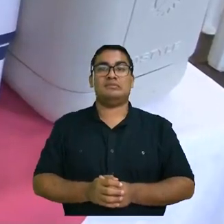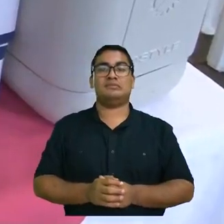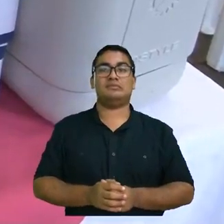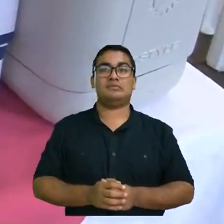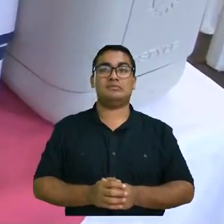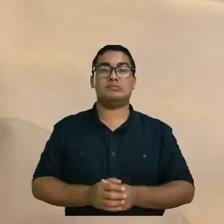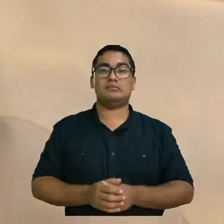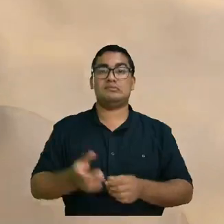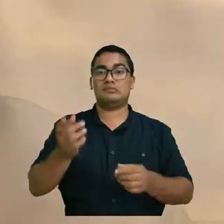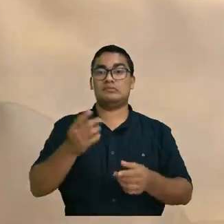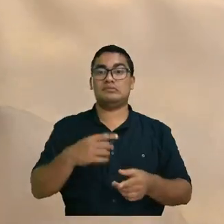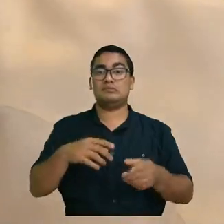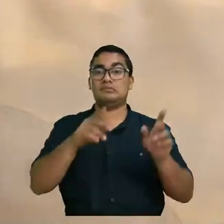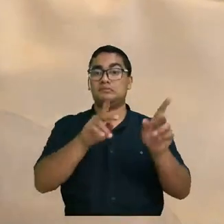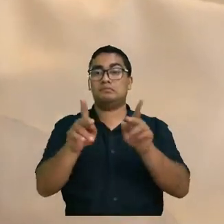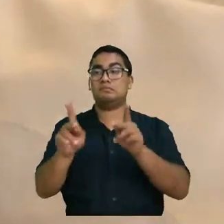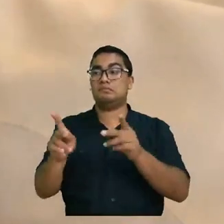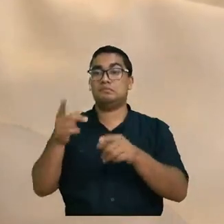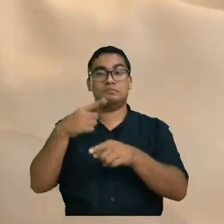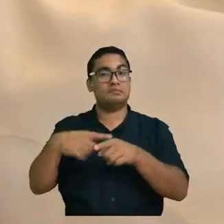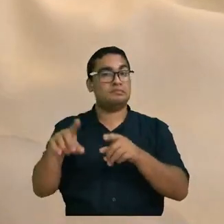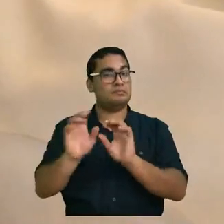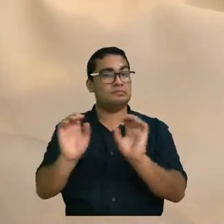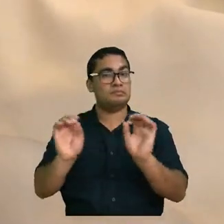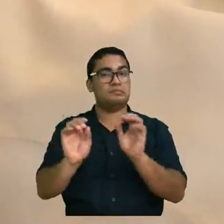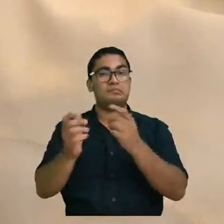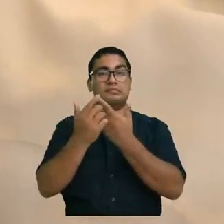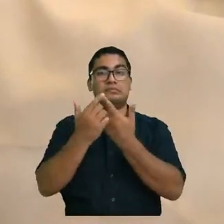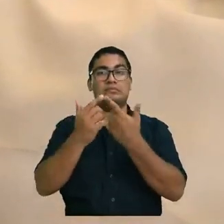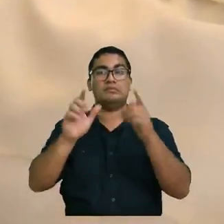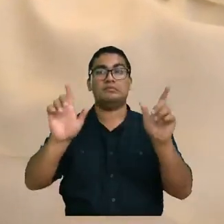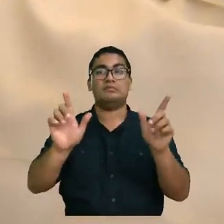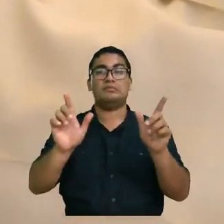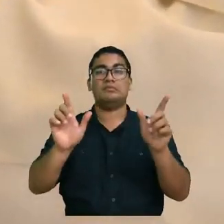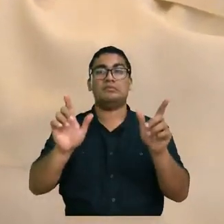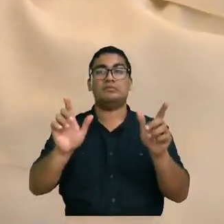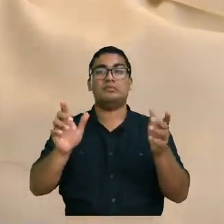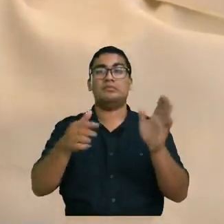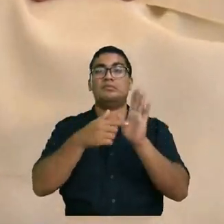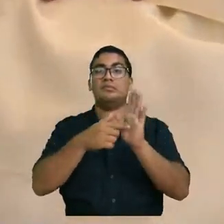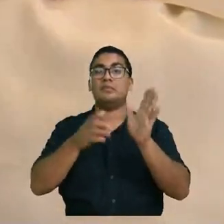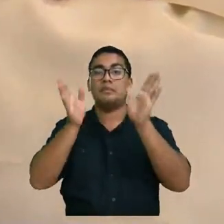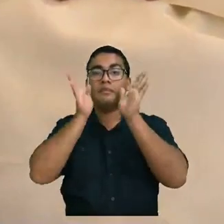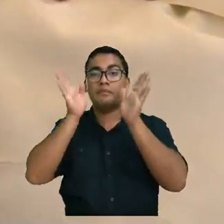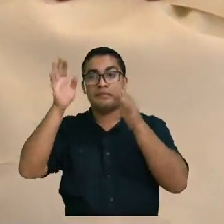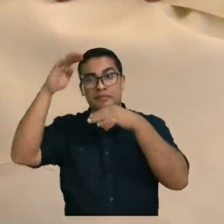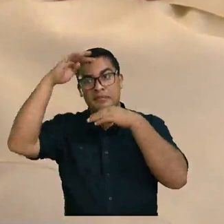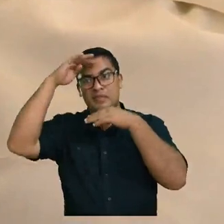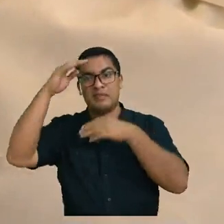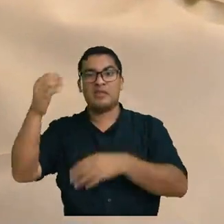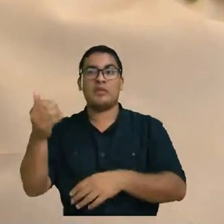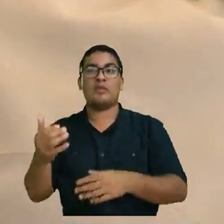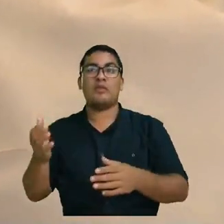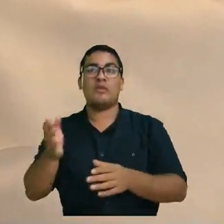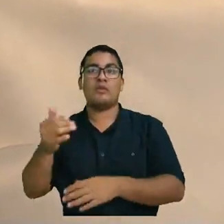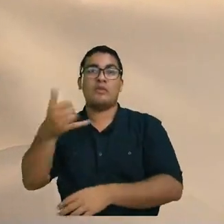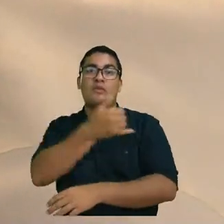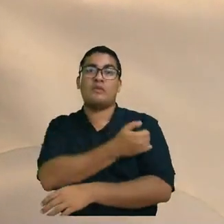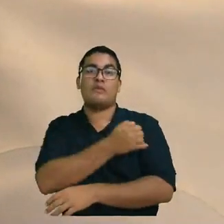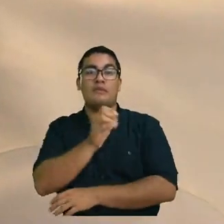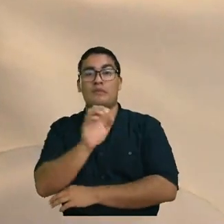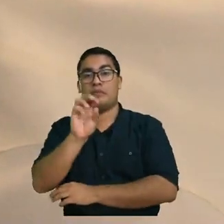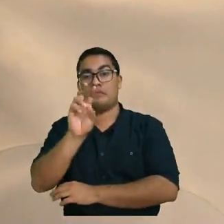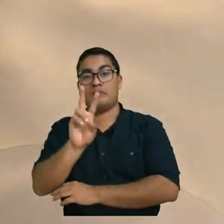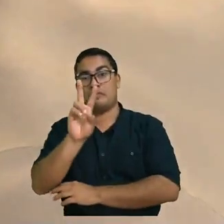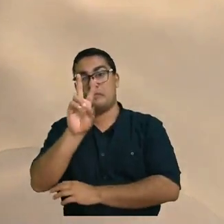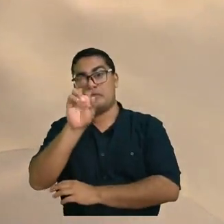Es gratuita para toda la población. Estas vacunas normalmente vos las encontrás en un médico privado casi a $20-30 cada dosis de